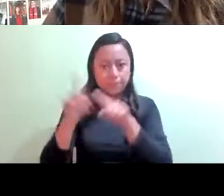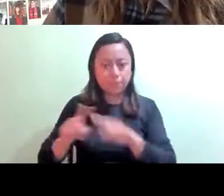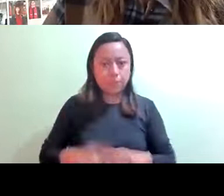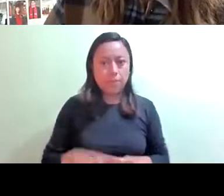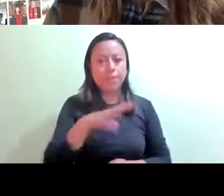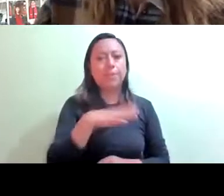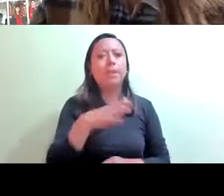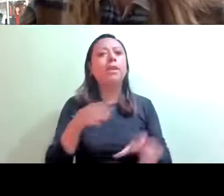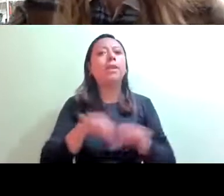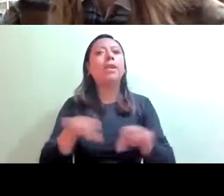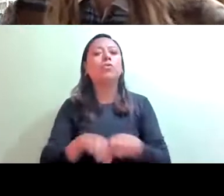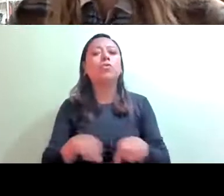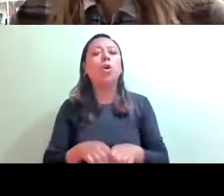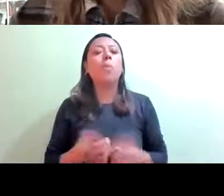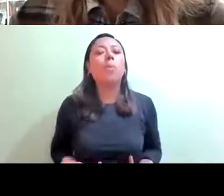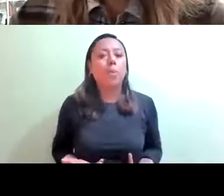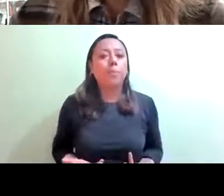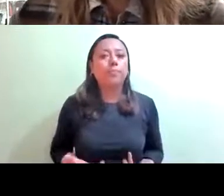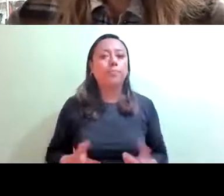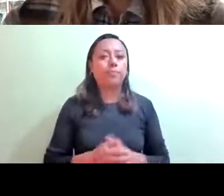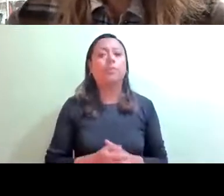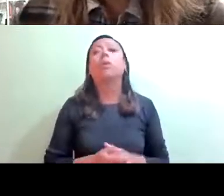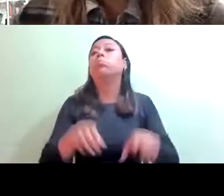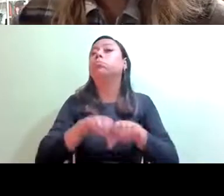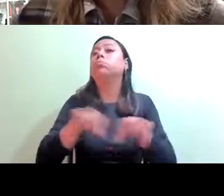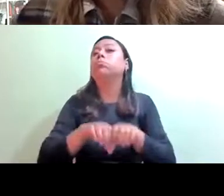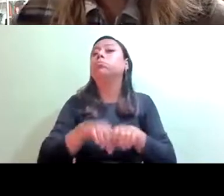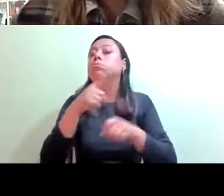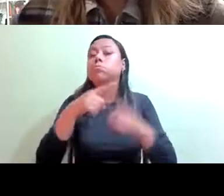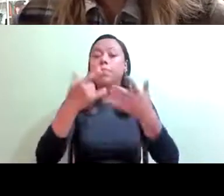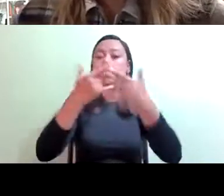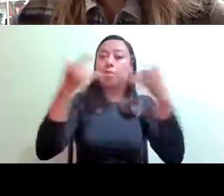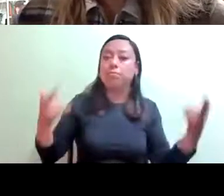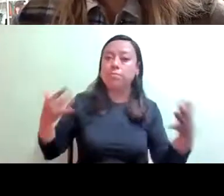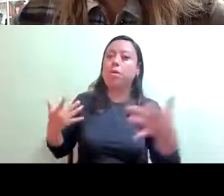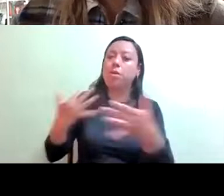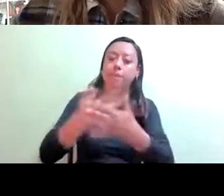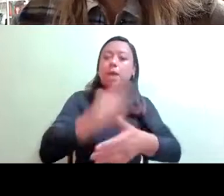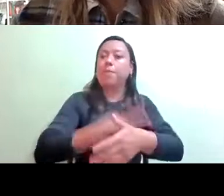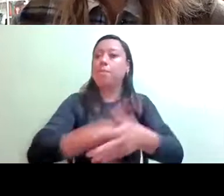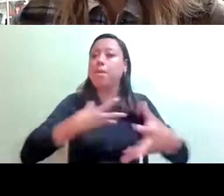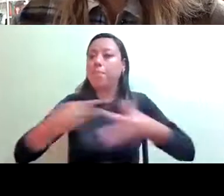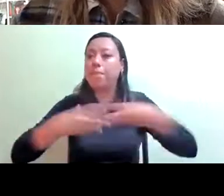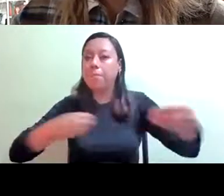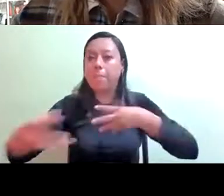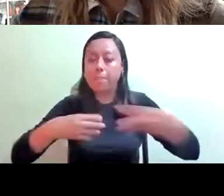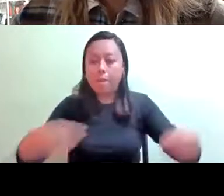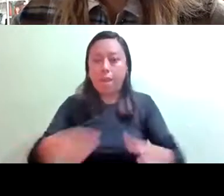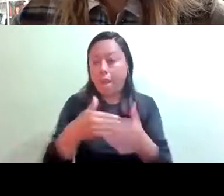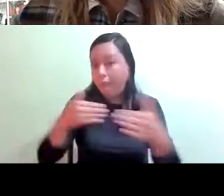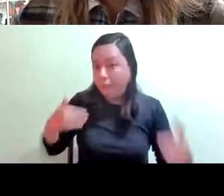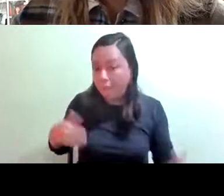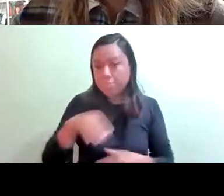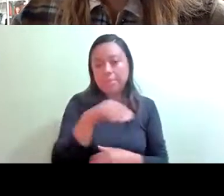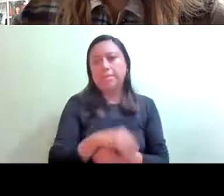mente. Se había hablado ya en muchas épocas históricas de pandemias, desde antes de